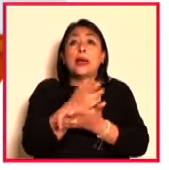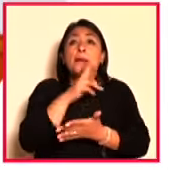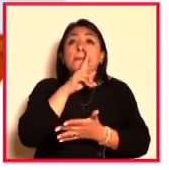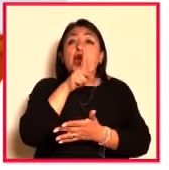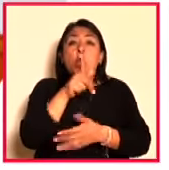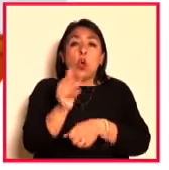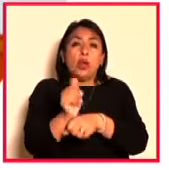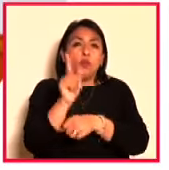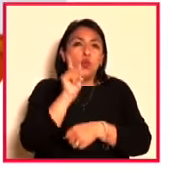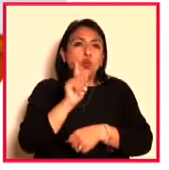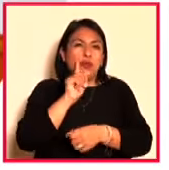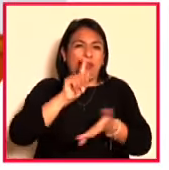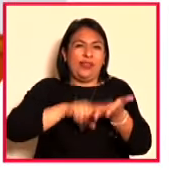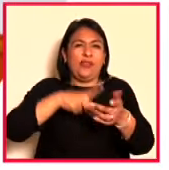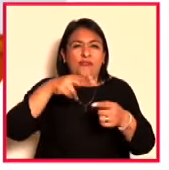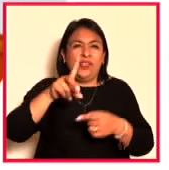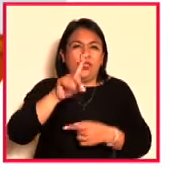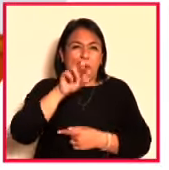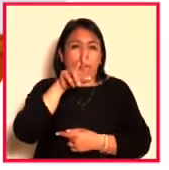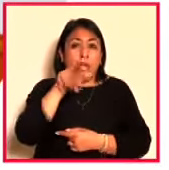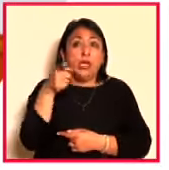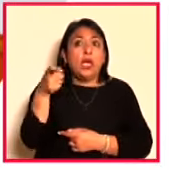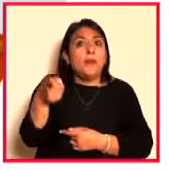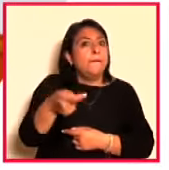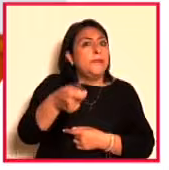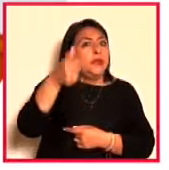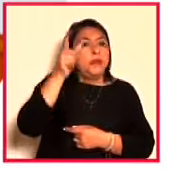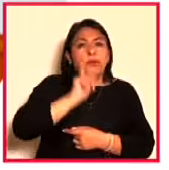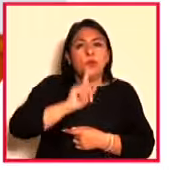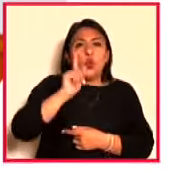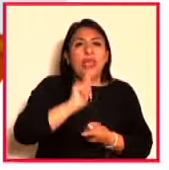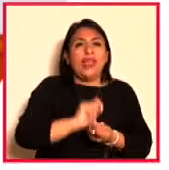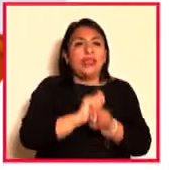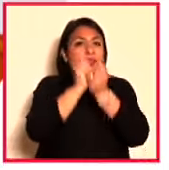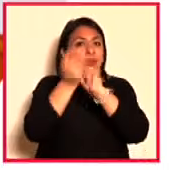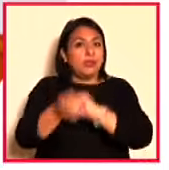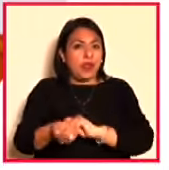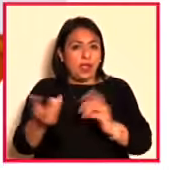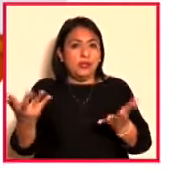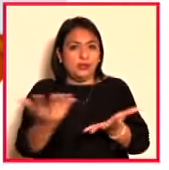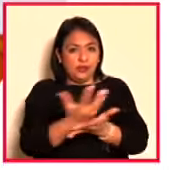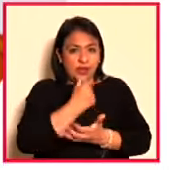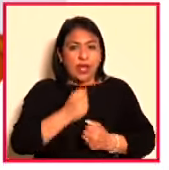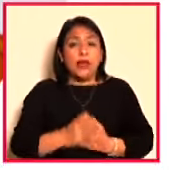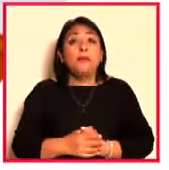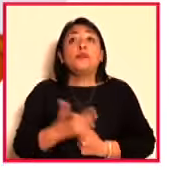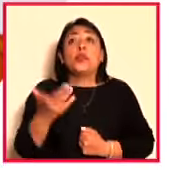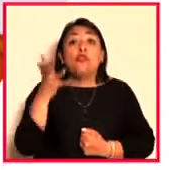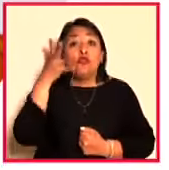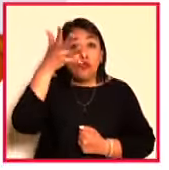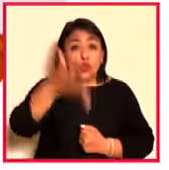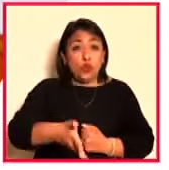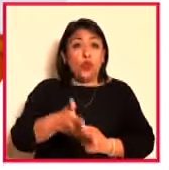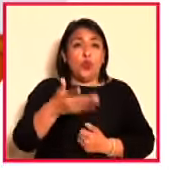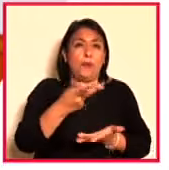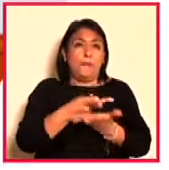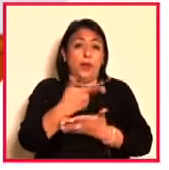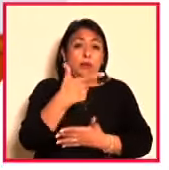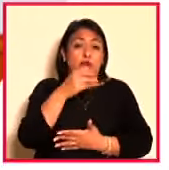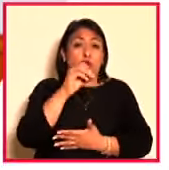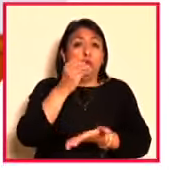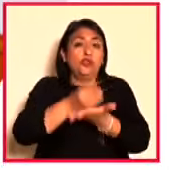serie dramática, convirtiéndose en la primera mujer trans que lo consigue. El futuro de los Globos de Oro es incierto, pues con